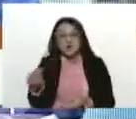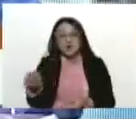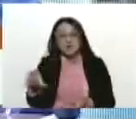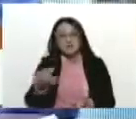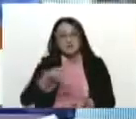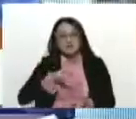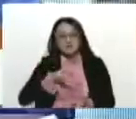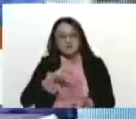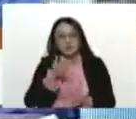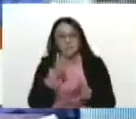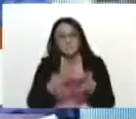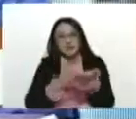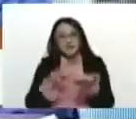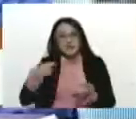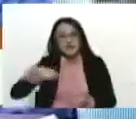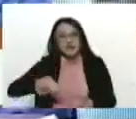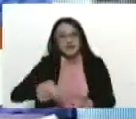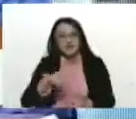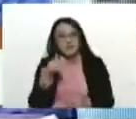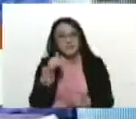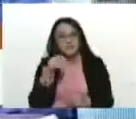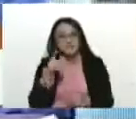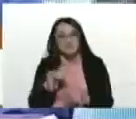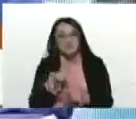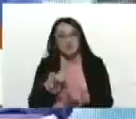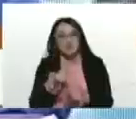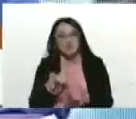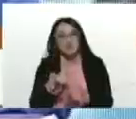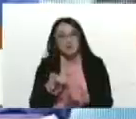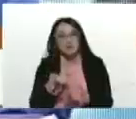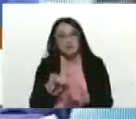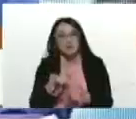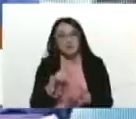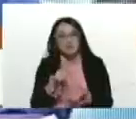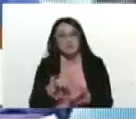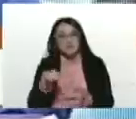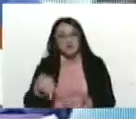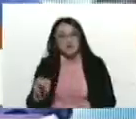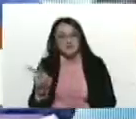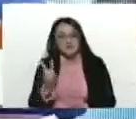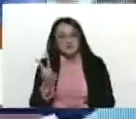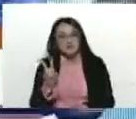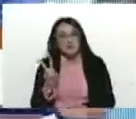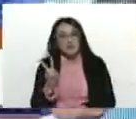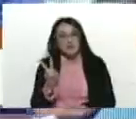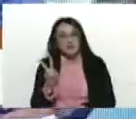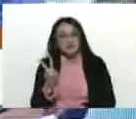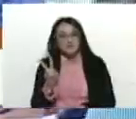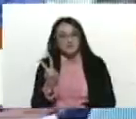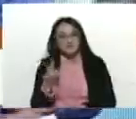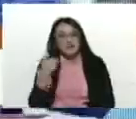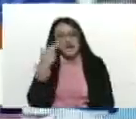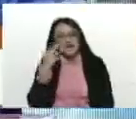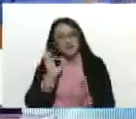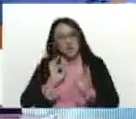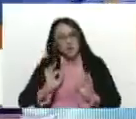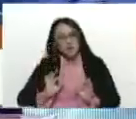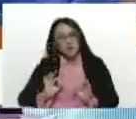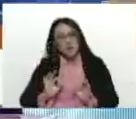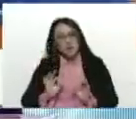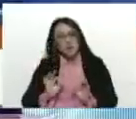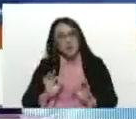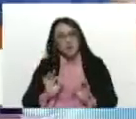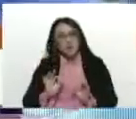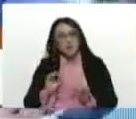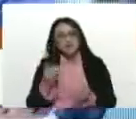parte de esos ingresos petroleros que estaban llegando a nuestro país nuestro querido aristóbulo iTunes hablaba de la gota